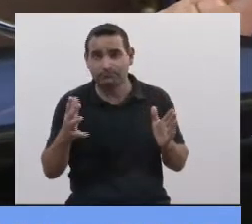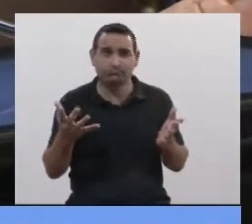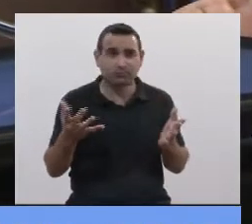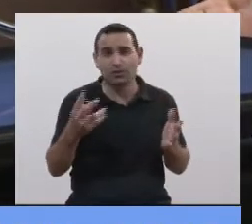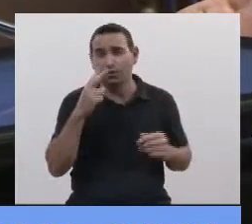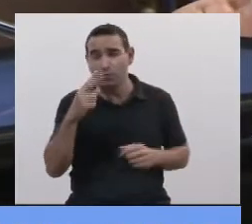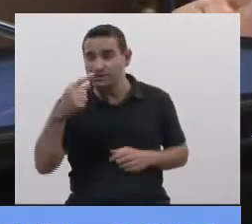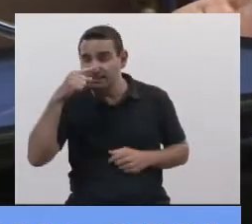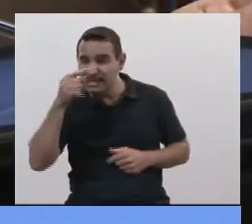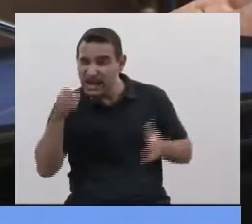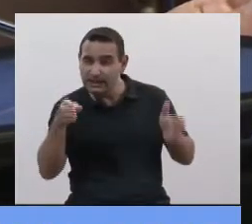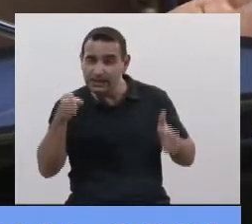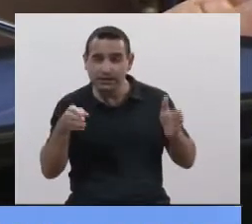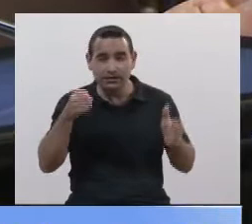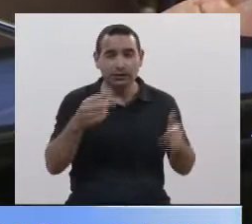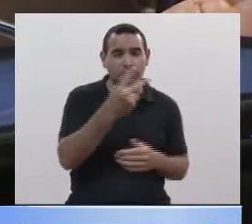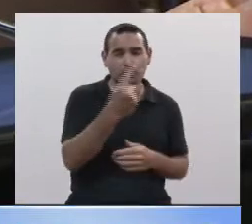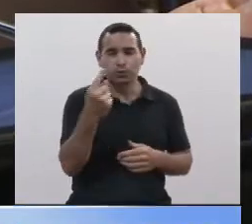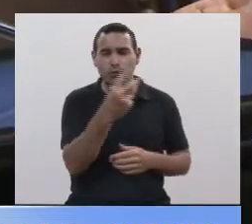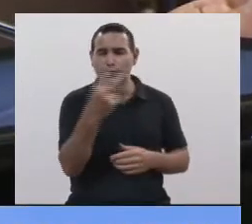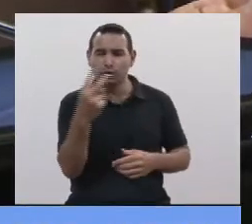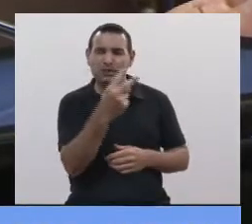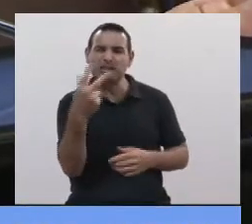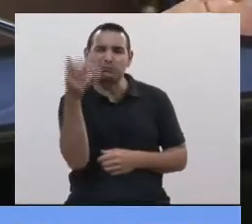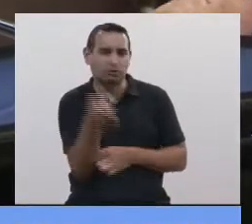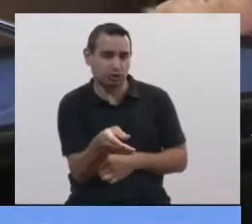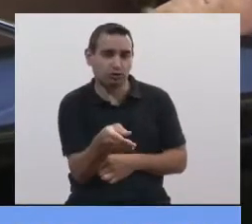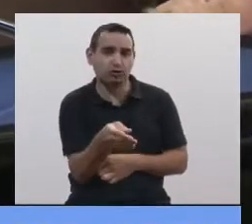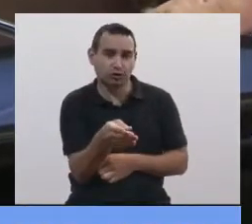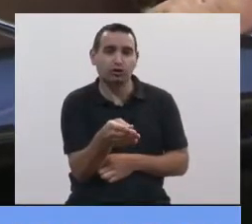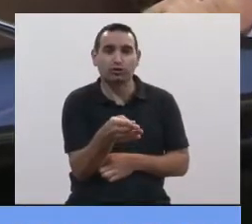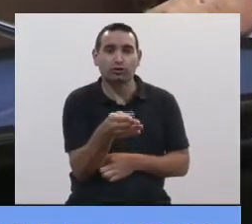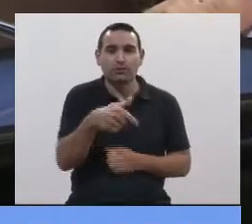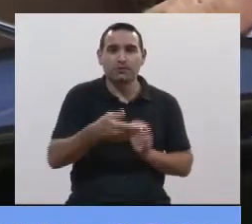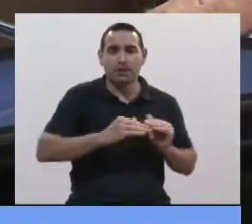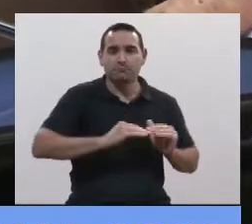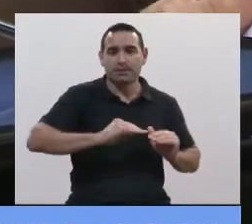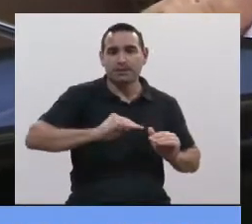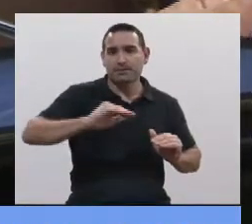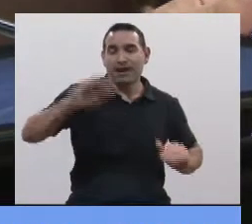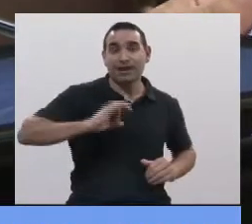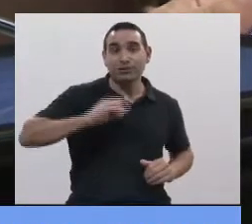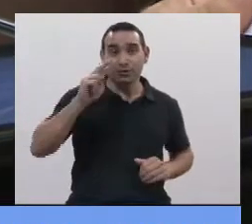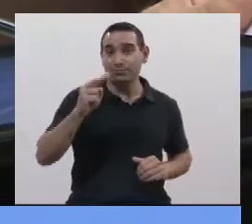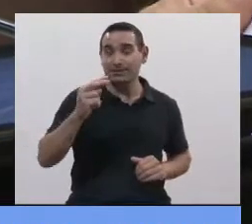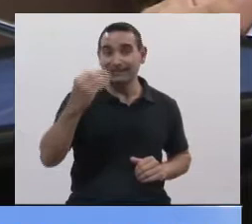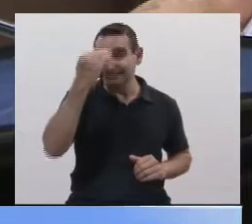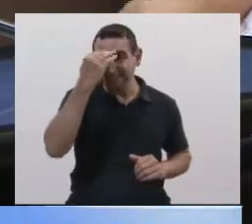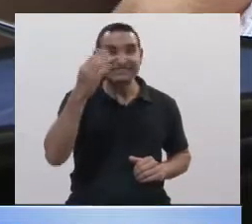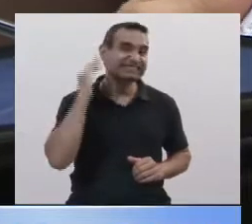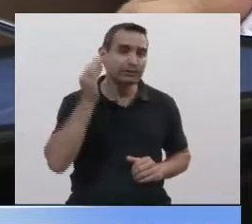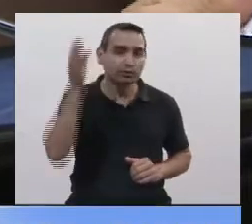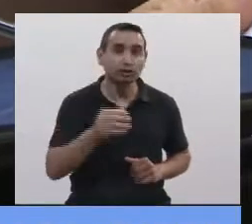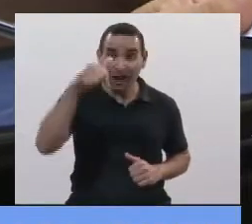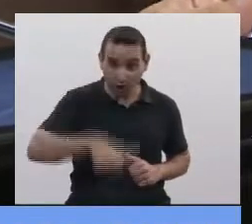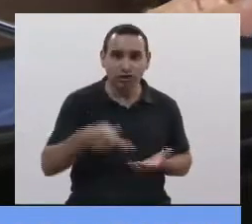digamos, al 2007 era del 21, 22, 23%. De ahí fue subiendo, subiendo, subiendo, hasta el 2015 el 26%. Y